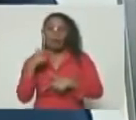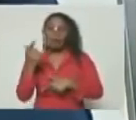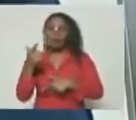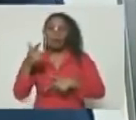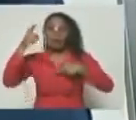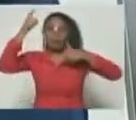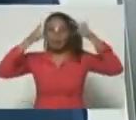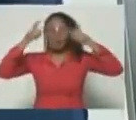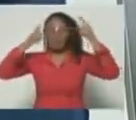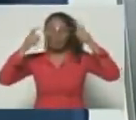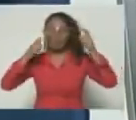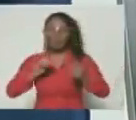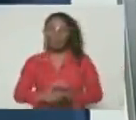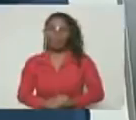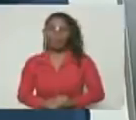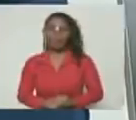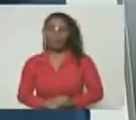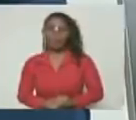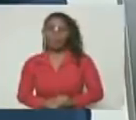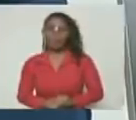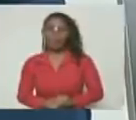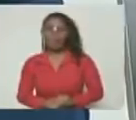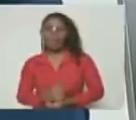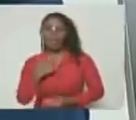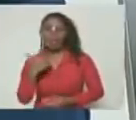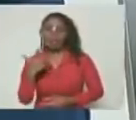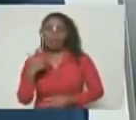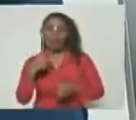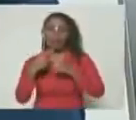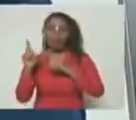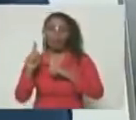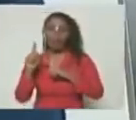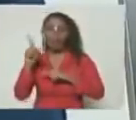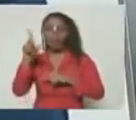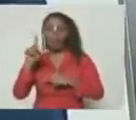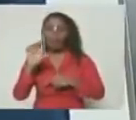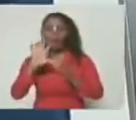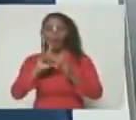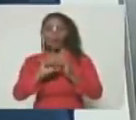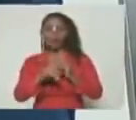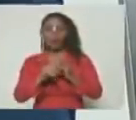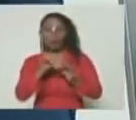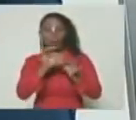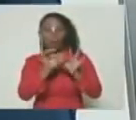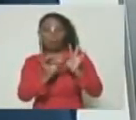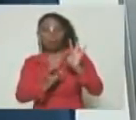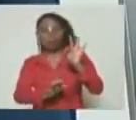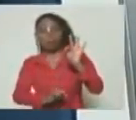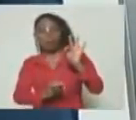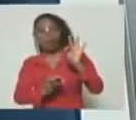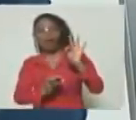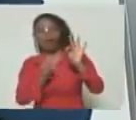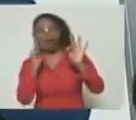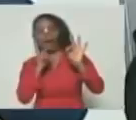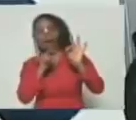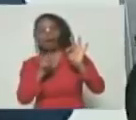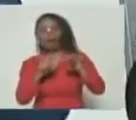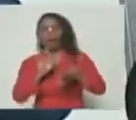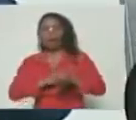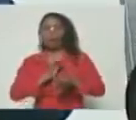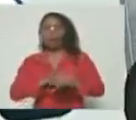chavistómetro. Bueno, la UCI a lo mejor va a sacar en los próximos días un ladronómetro. ¿Eh? Por